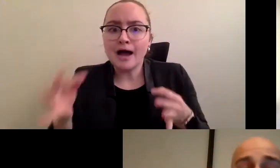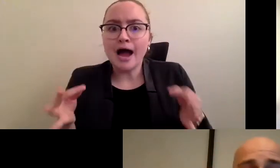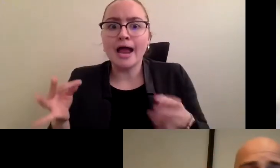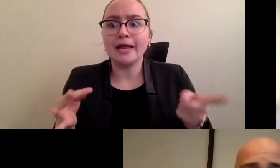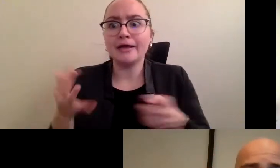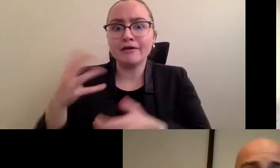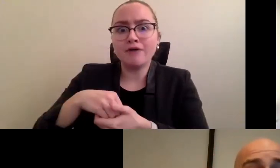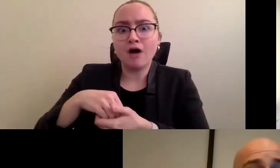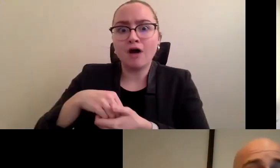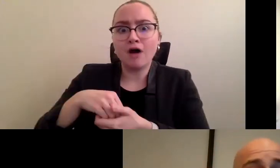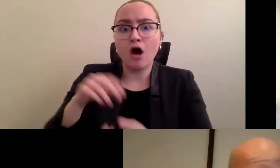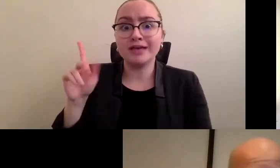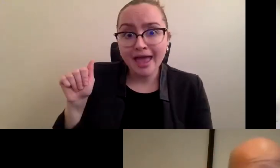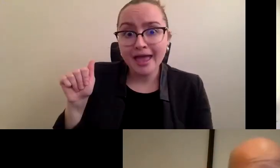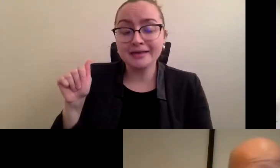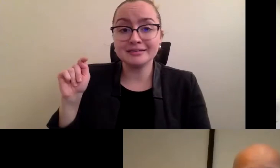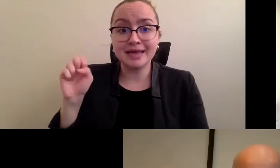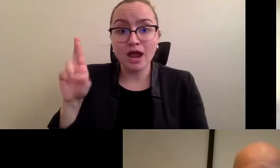a hacer con su caso